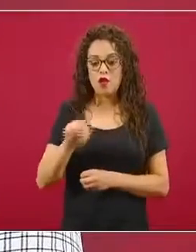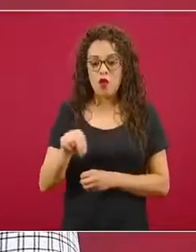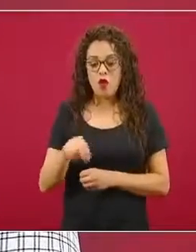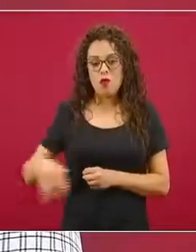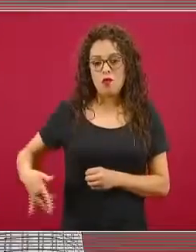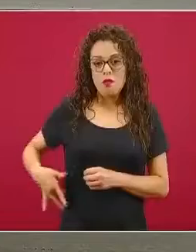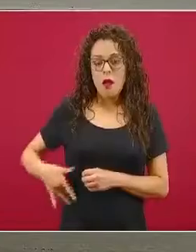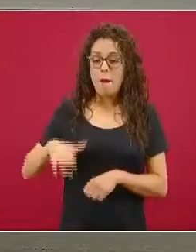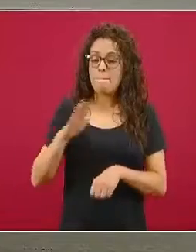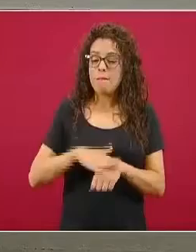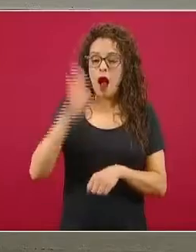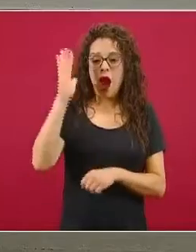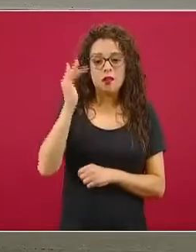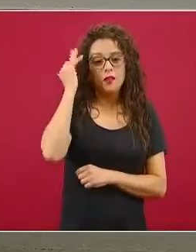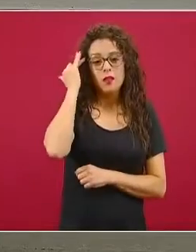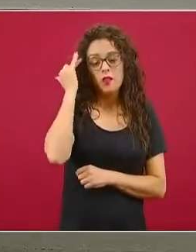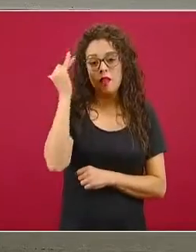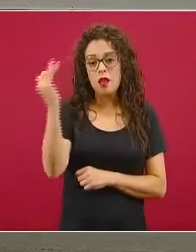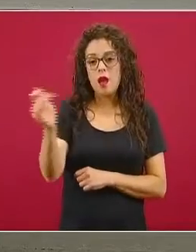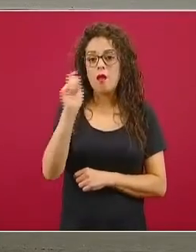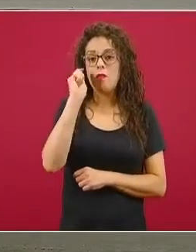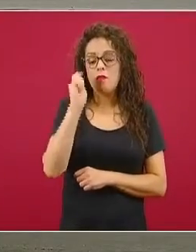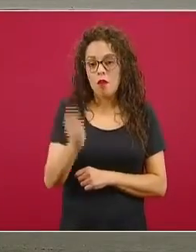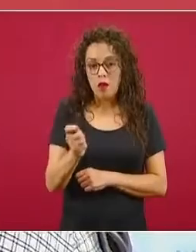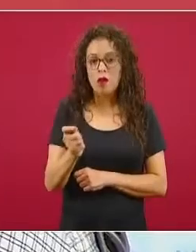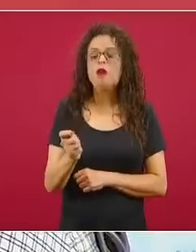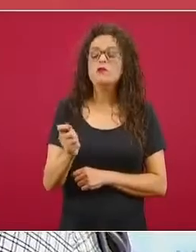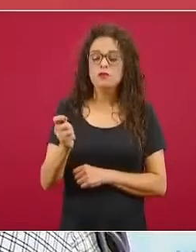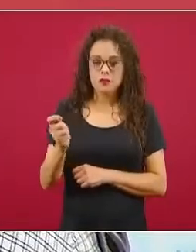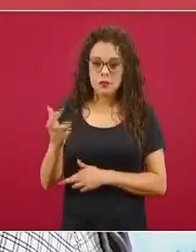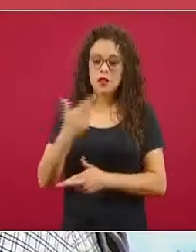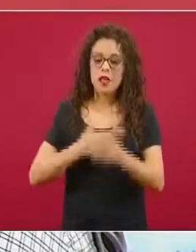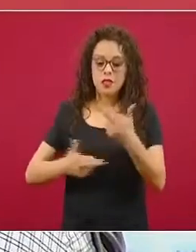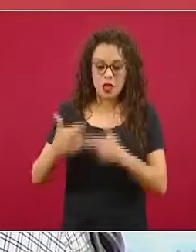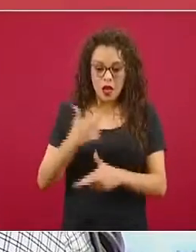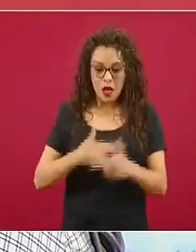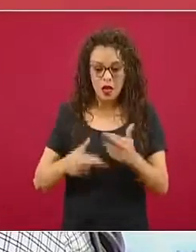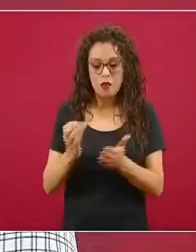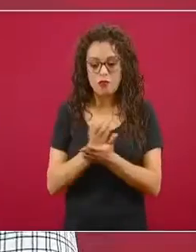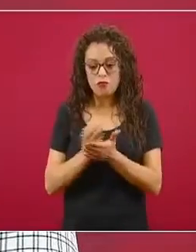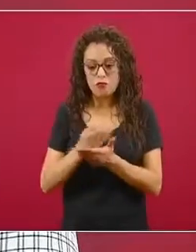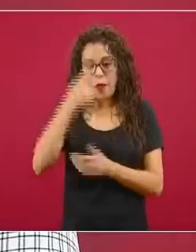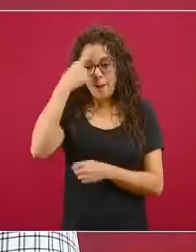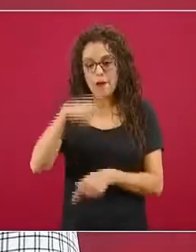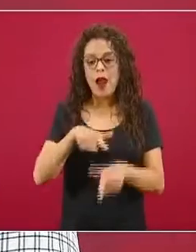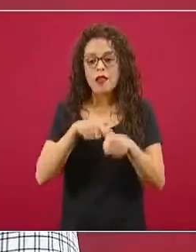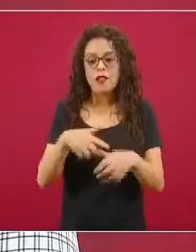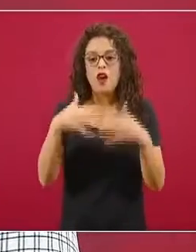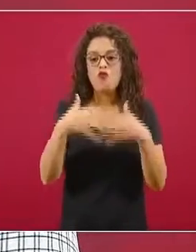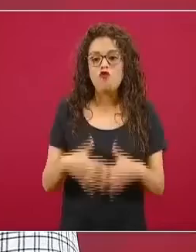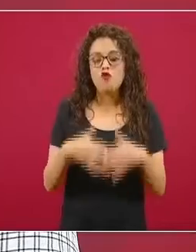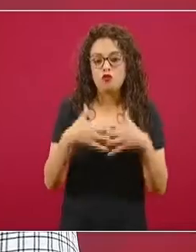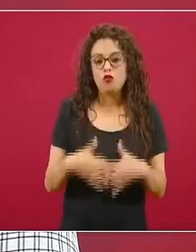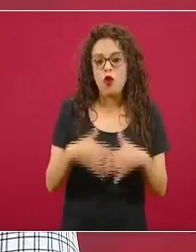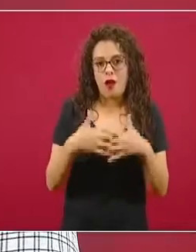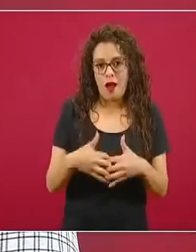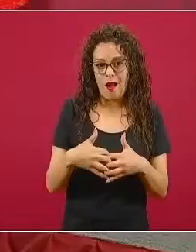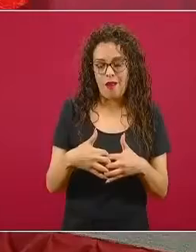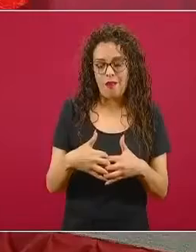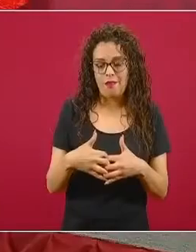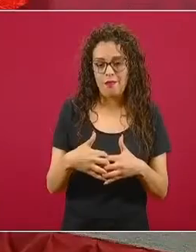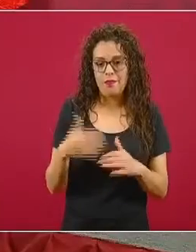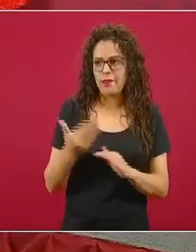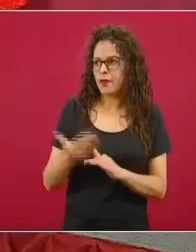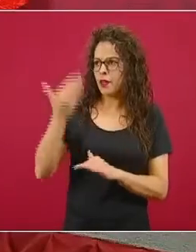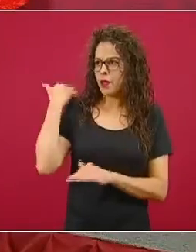más tiempo en volverse a generar, en volverse a producir y volver a retomar sus funciones. Ya se comentaba la